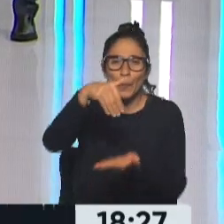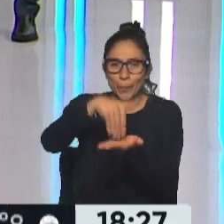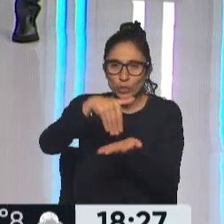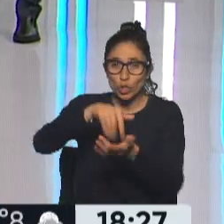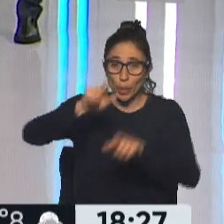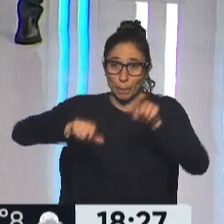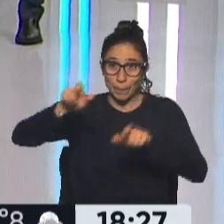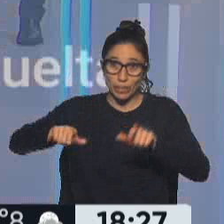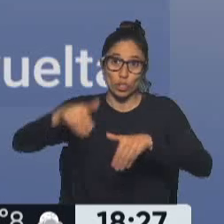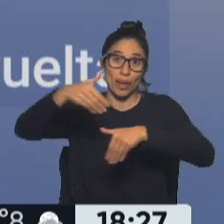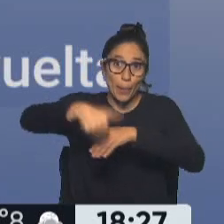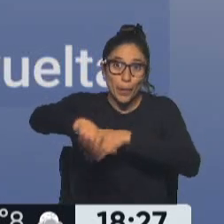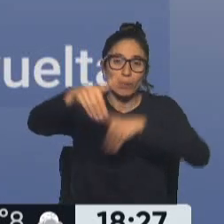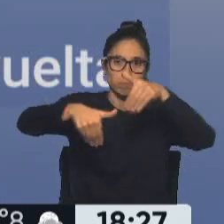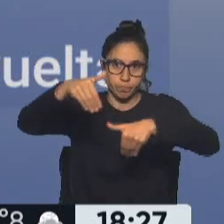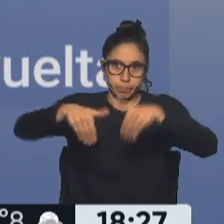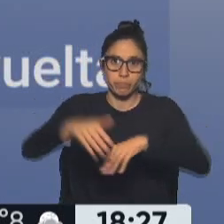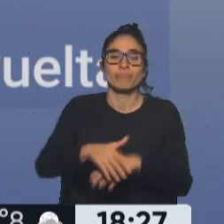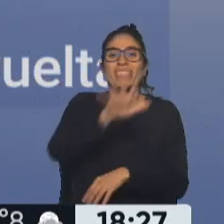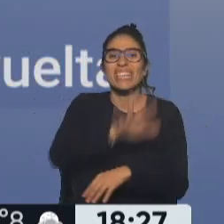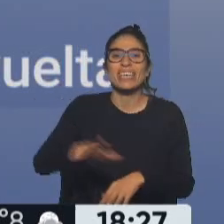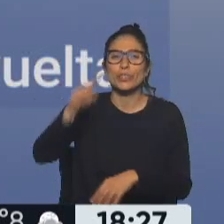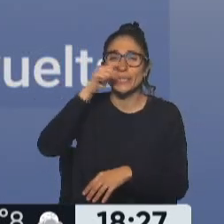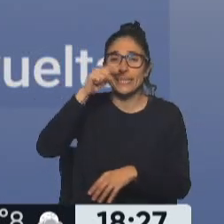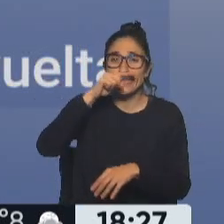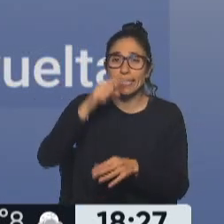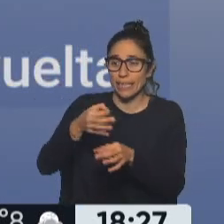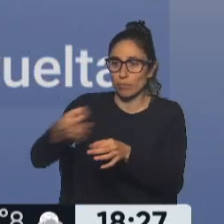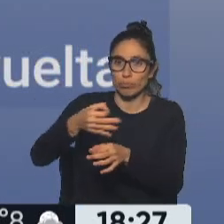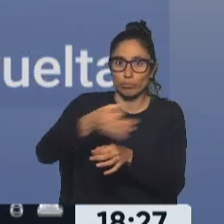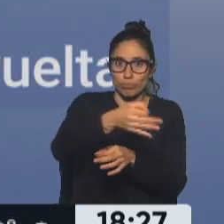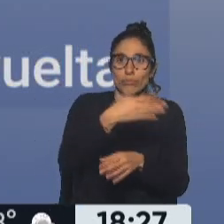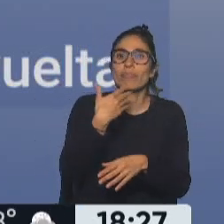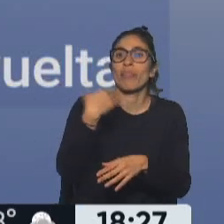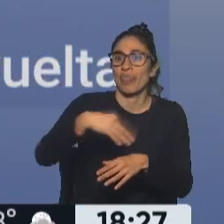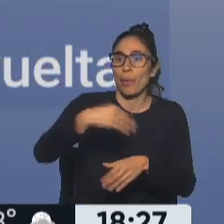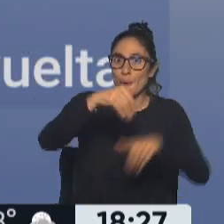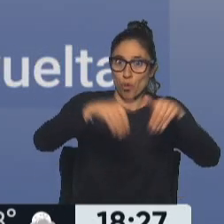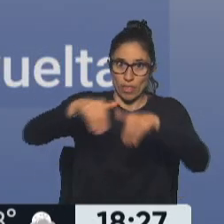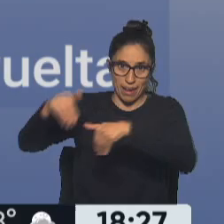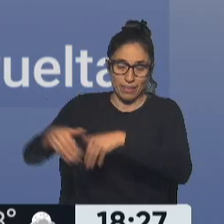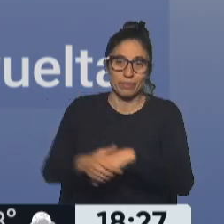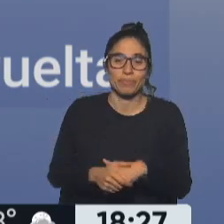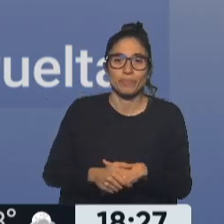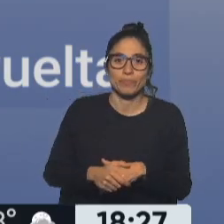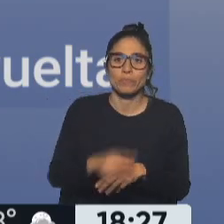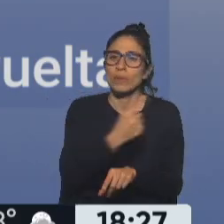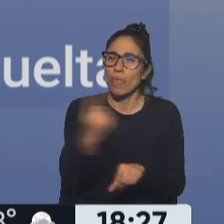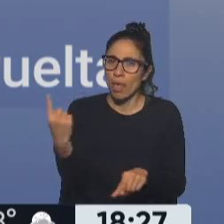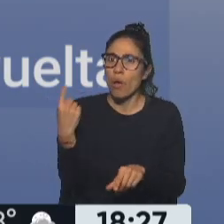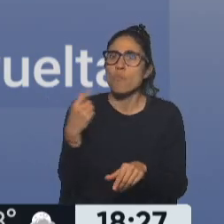votantes, 577 distritos electorales. A ver, cada distrito elige una banca a la